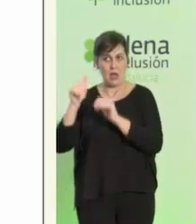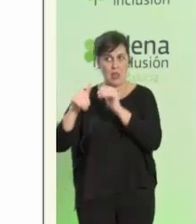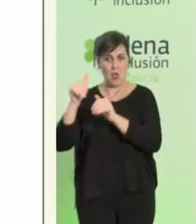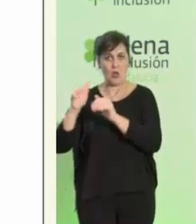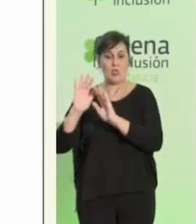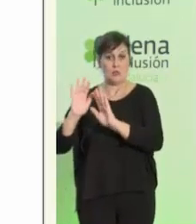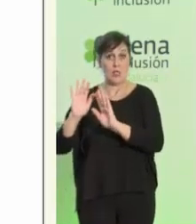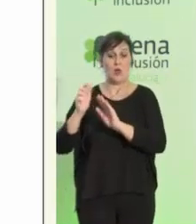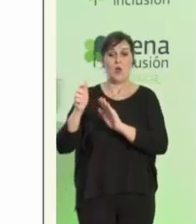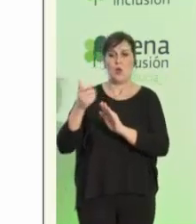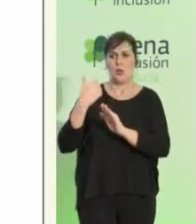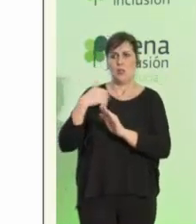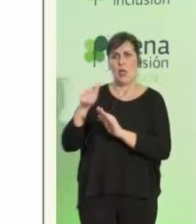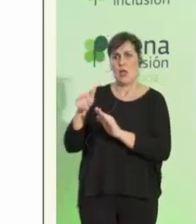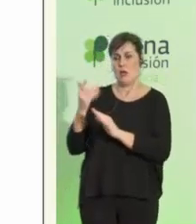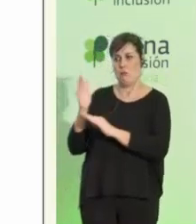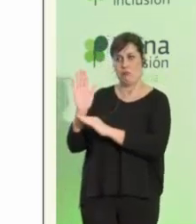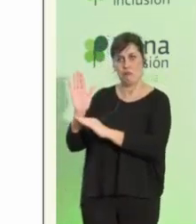Y ya,